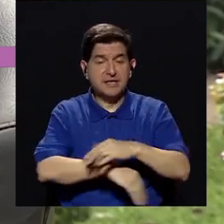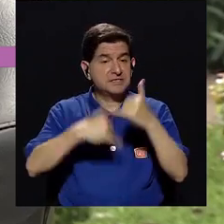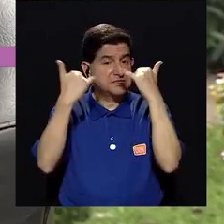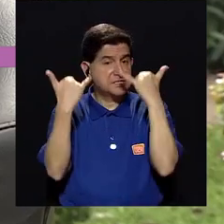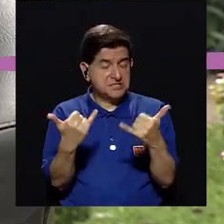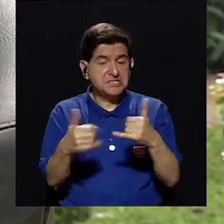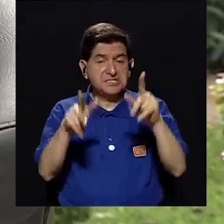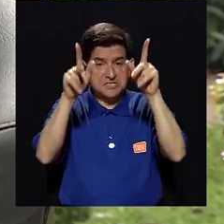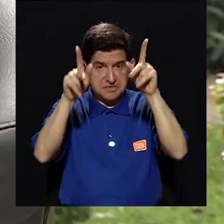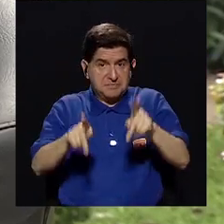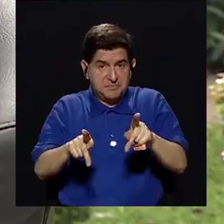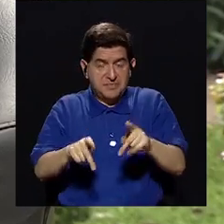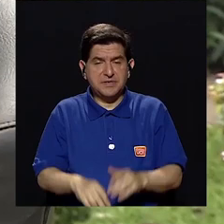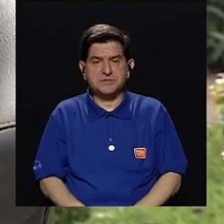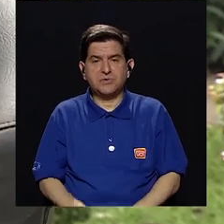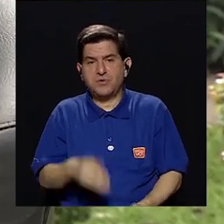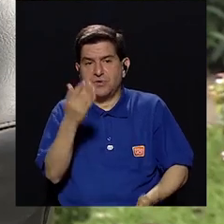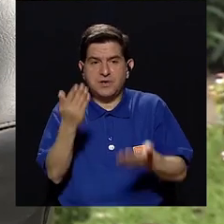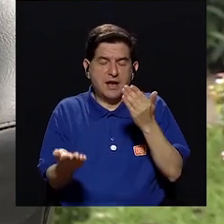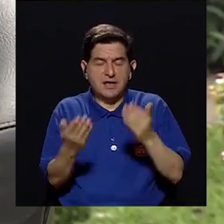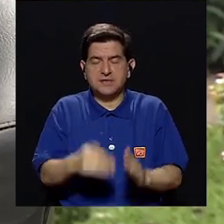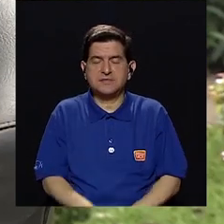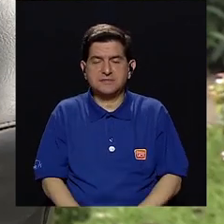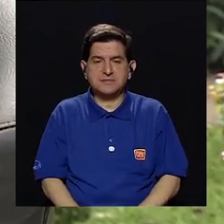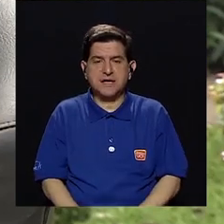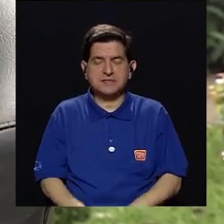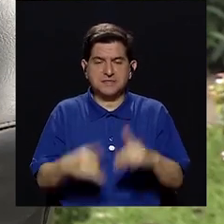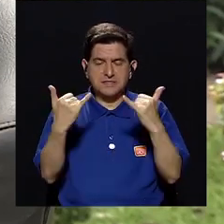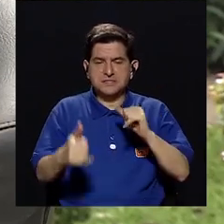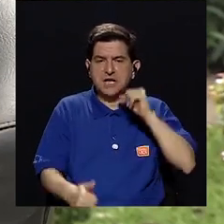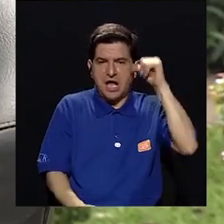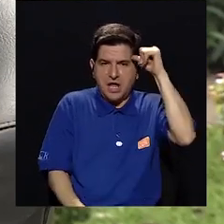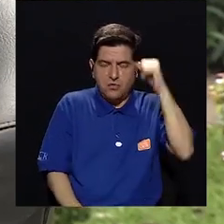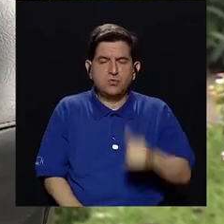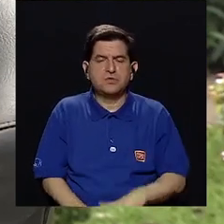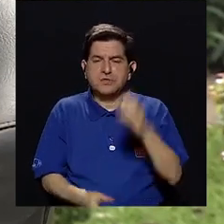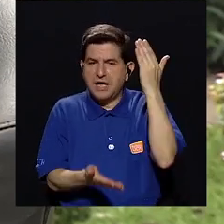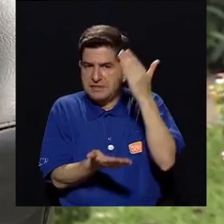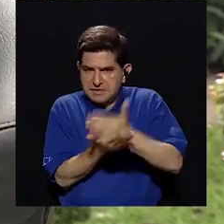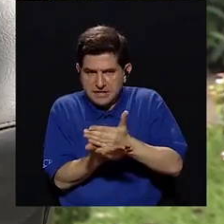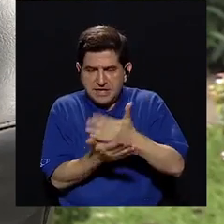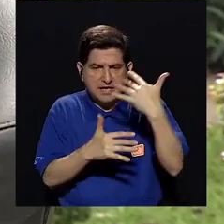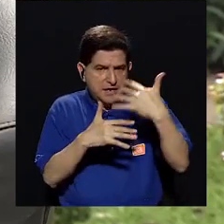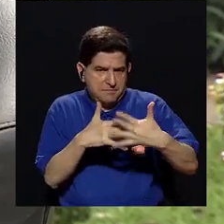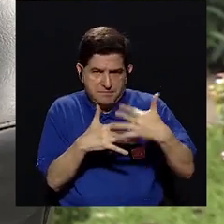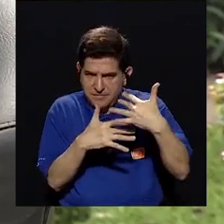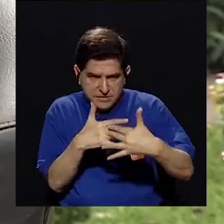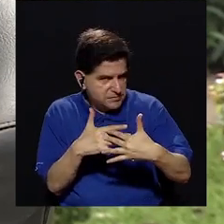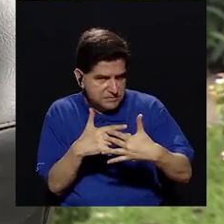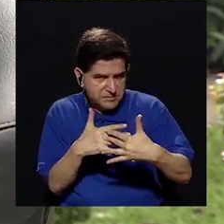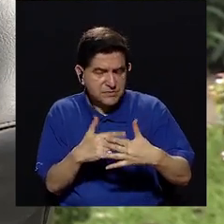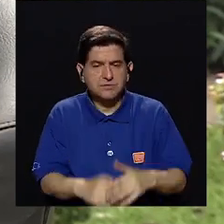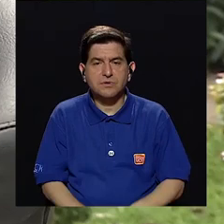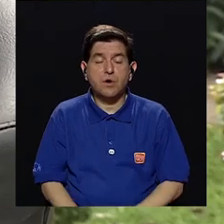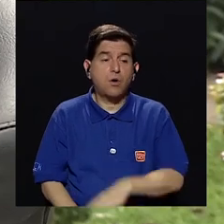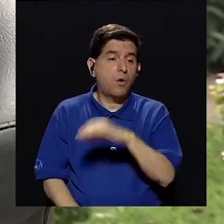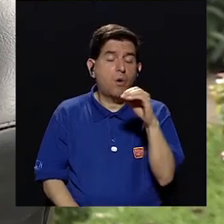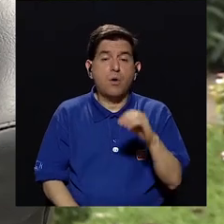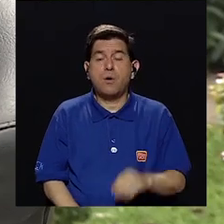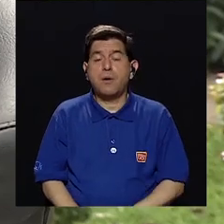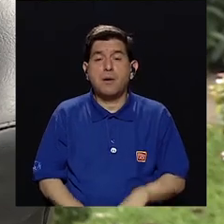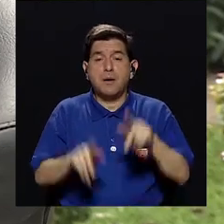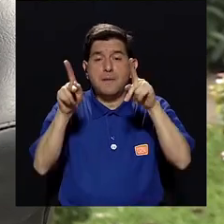es que ya digamos la persona que mayor y ya se les fue la menstruación y la que no